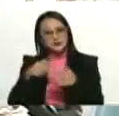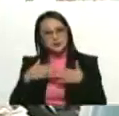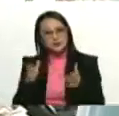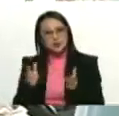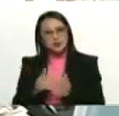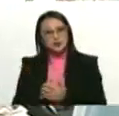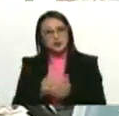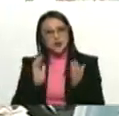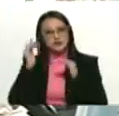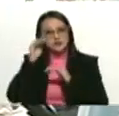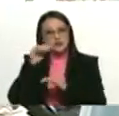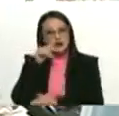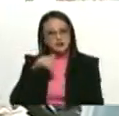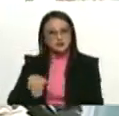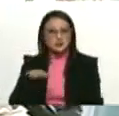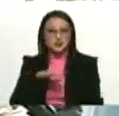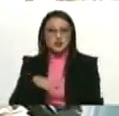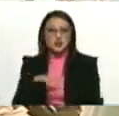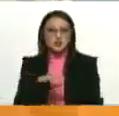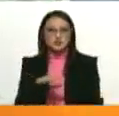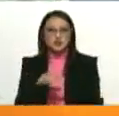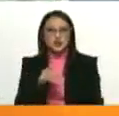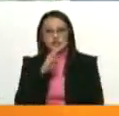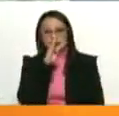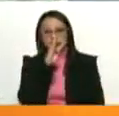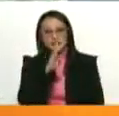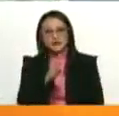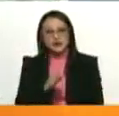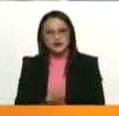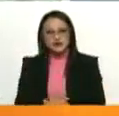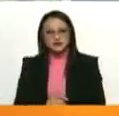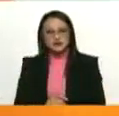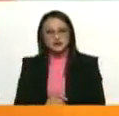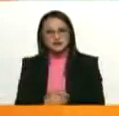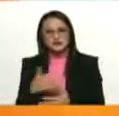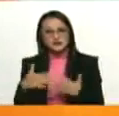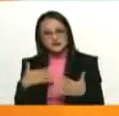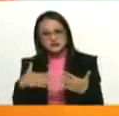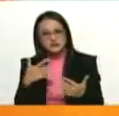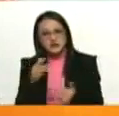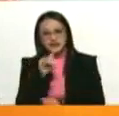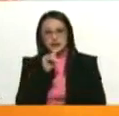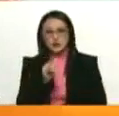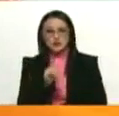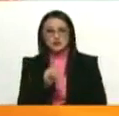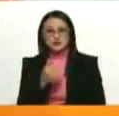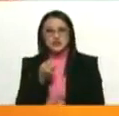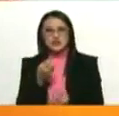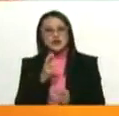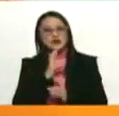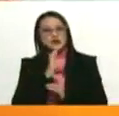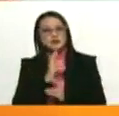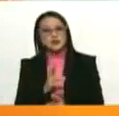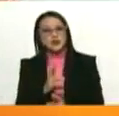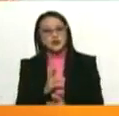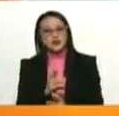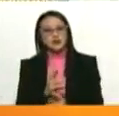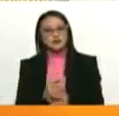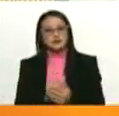a atender a nuestro pueblo de manera directa, tramitar las denuncias, dar respuesta de